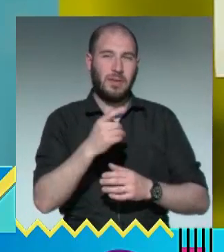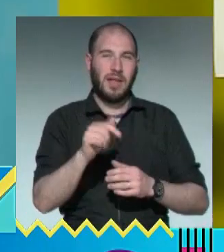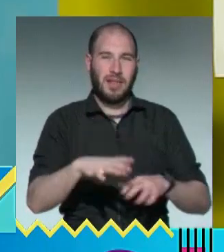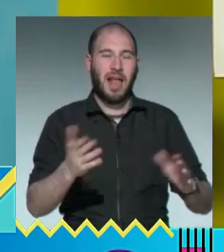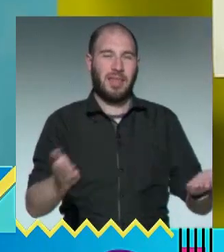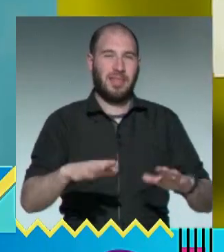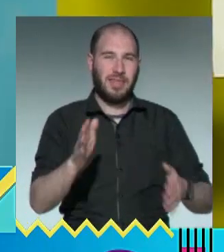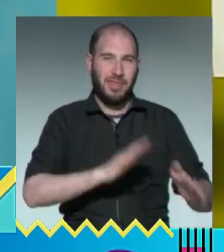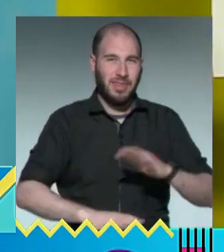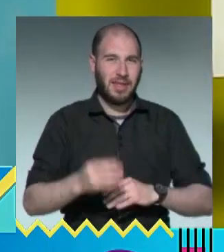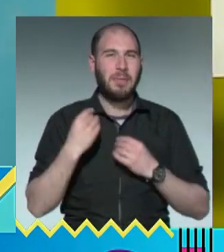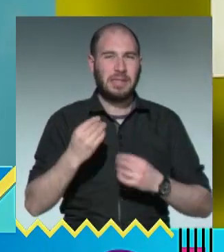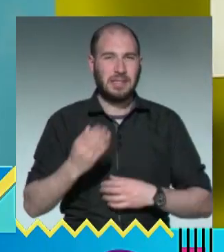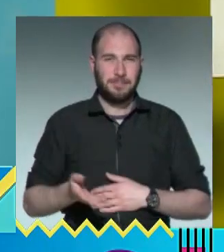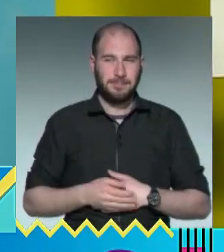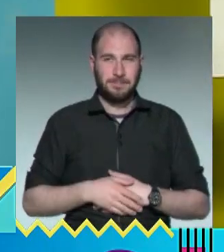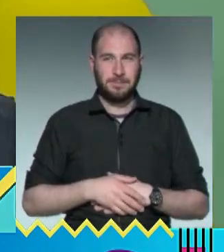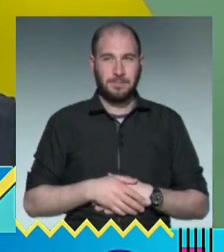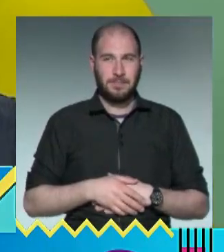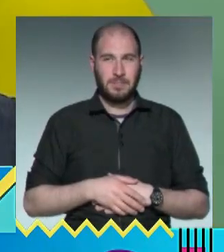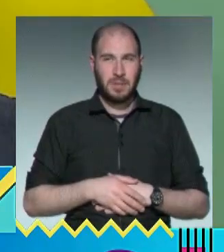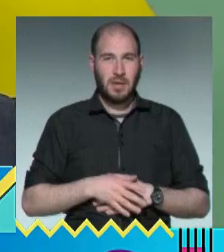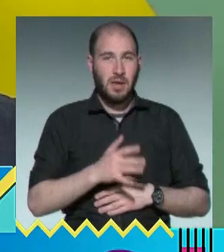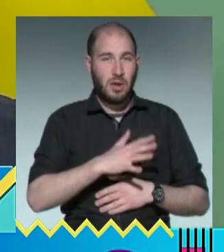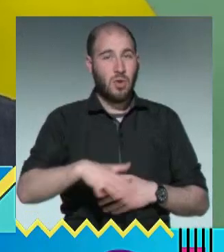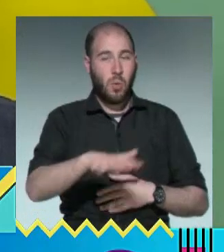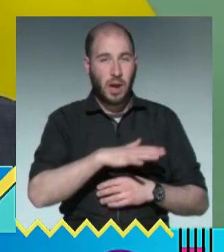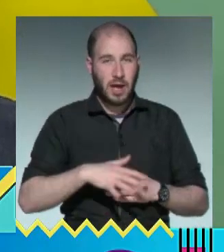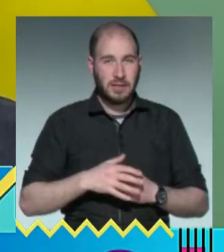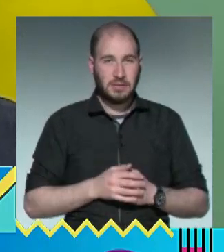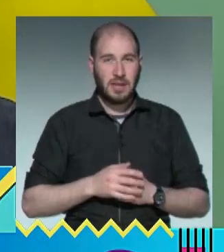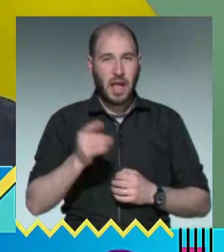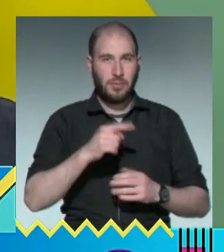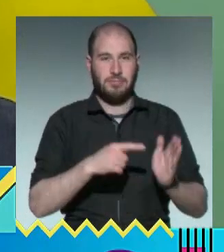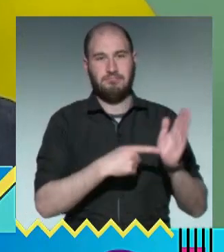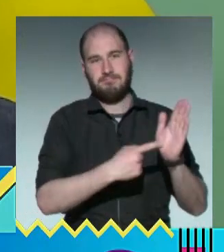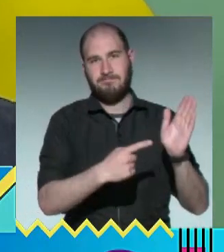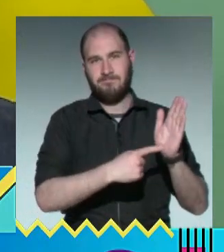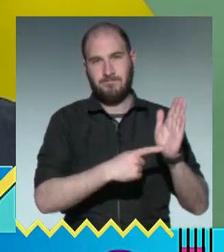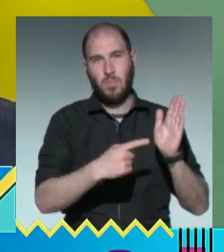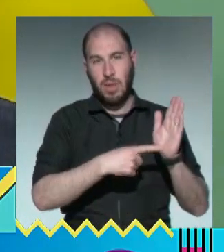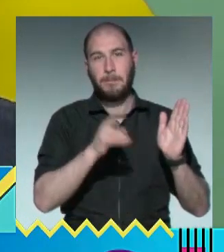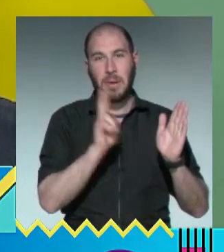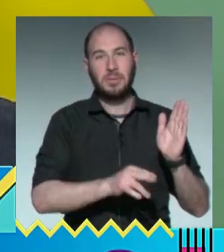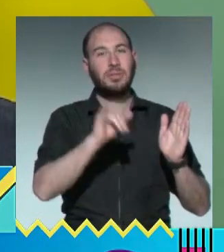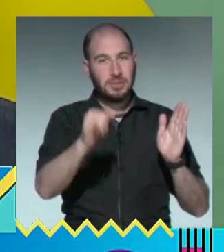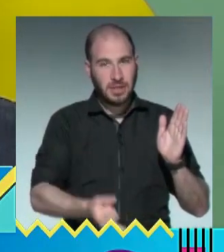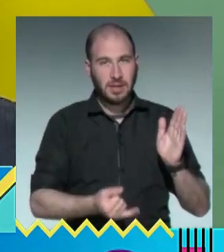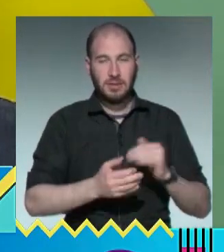querido asado, ¿qué pasa con eso? Bueno, hay lugares que están señalizados donde se permite